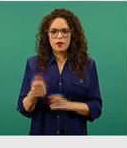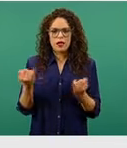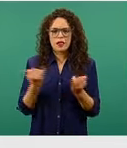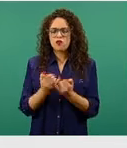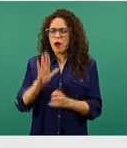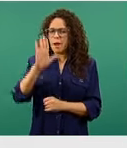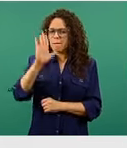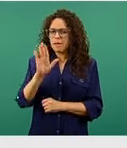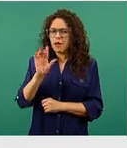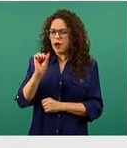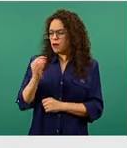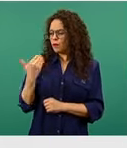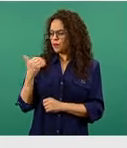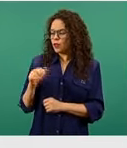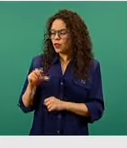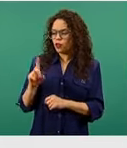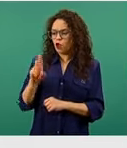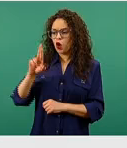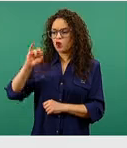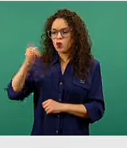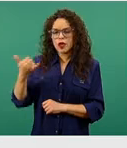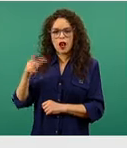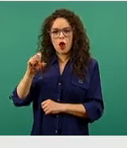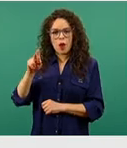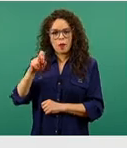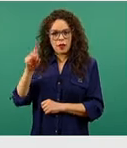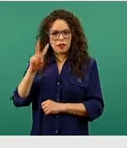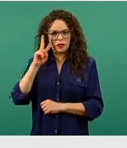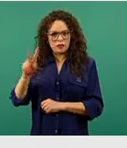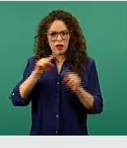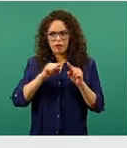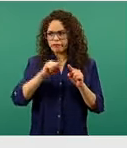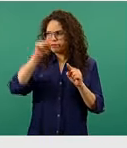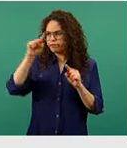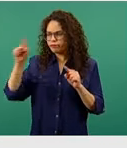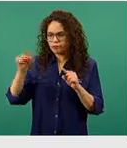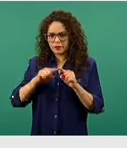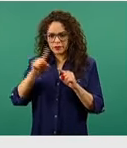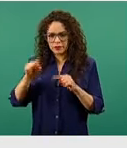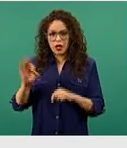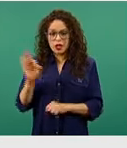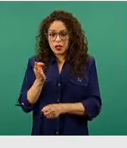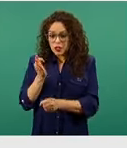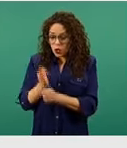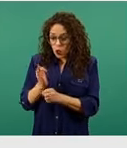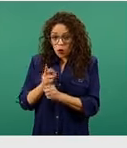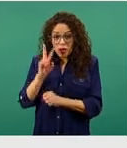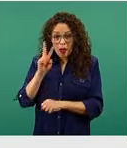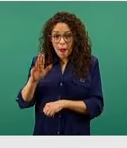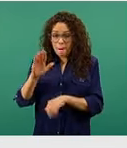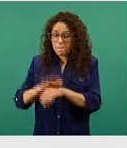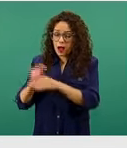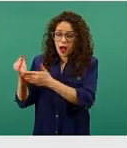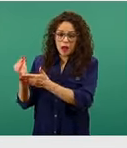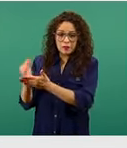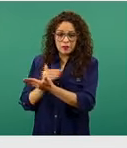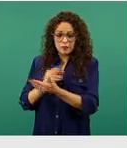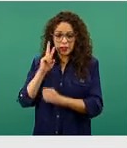doctor Ruy López, ¿verdad? Quizá estamos en el punto más bajo en cuanto a casos en este momento en nuestro